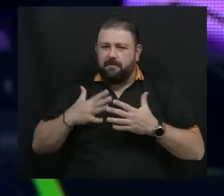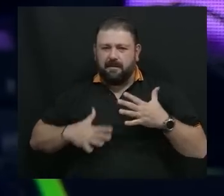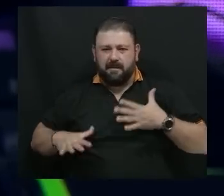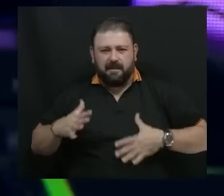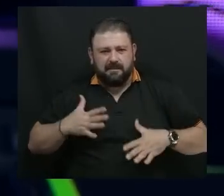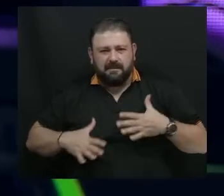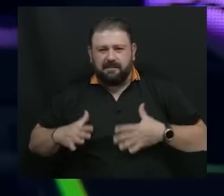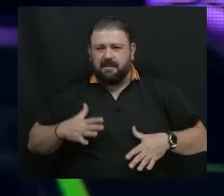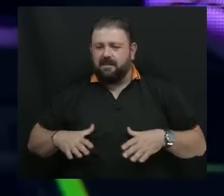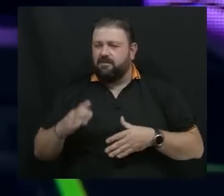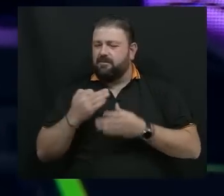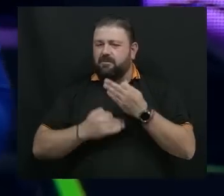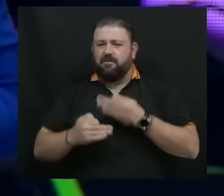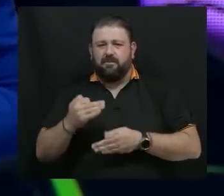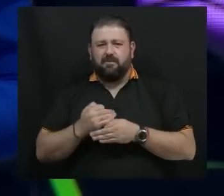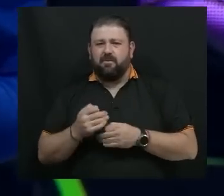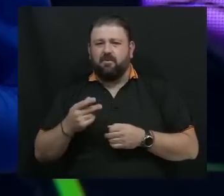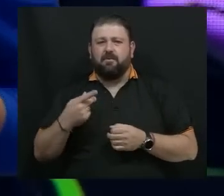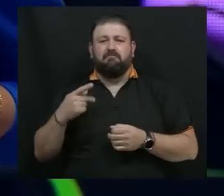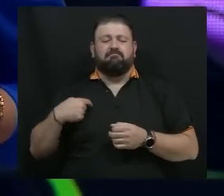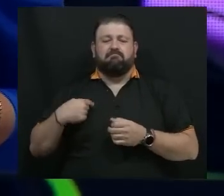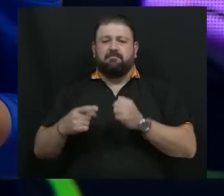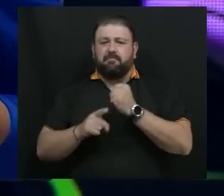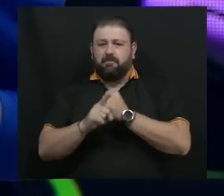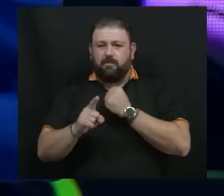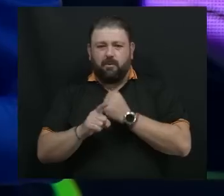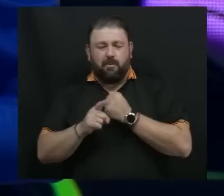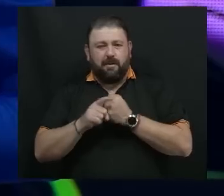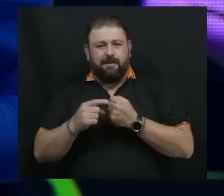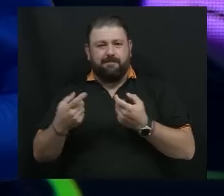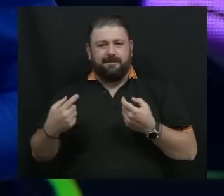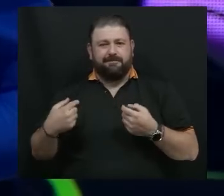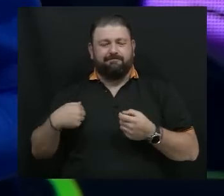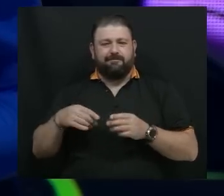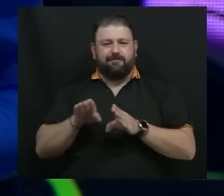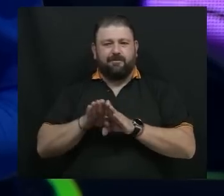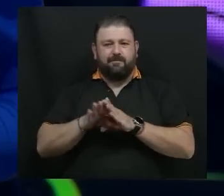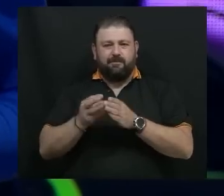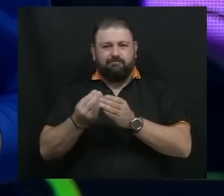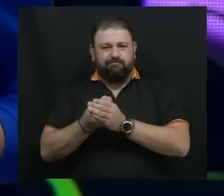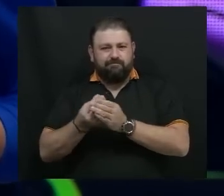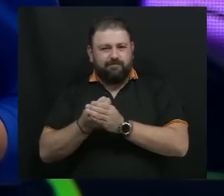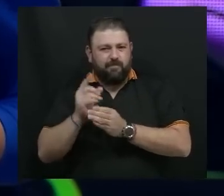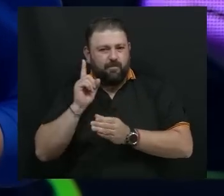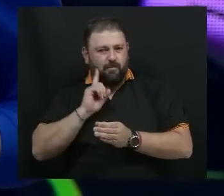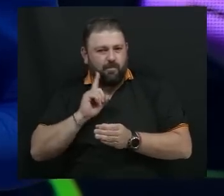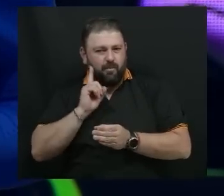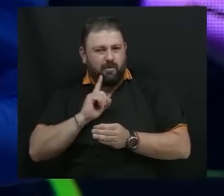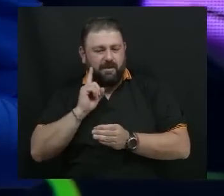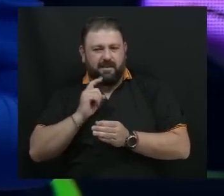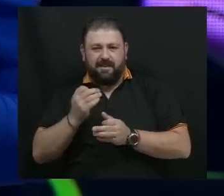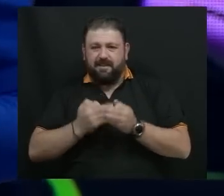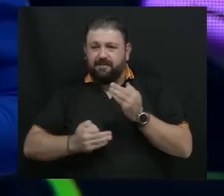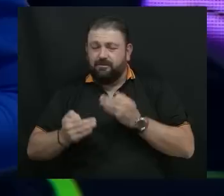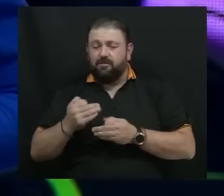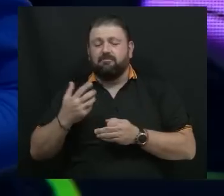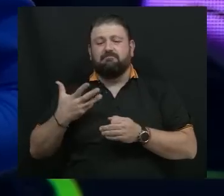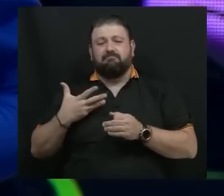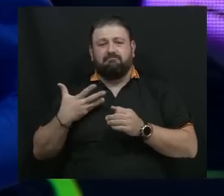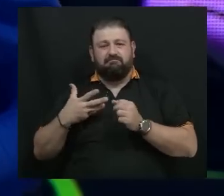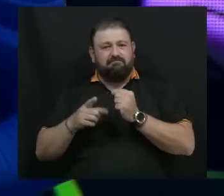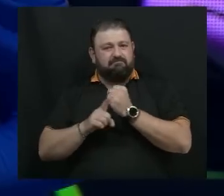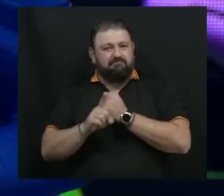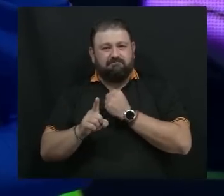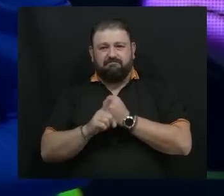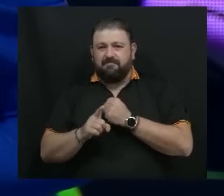que llaman, problemas hormonales, ya saben cómo nos ponemos las mujeres cada mes, ¿no? Yo me ponía cada